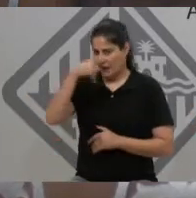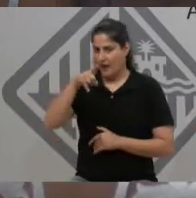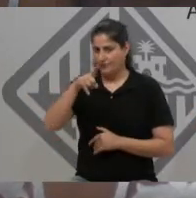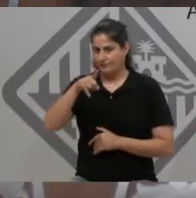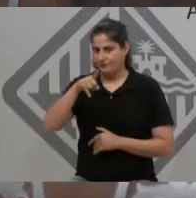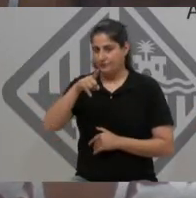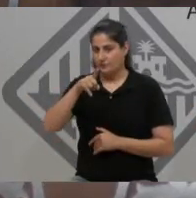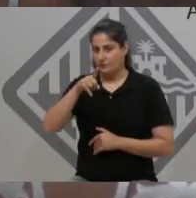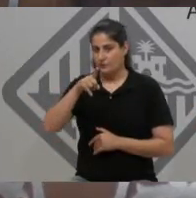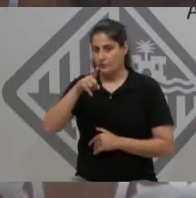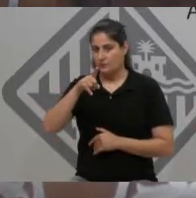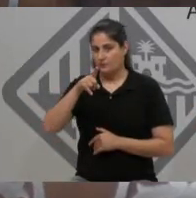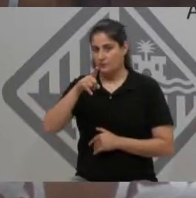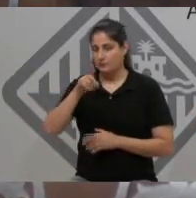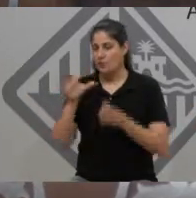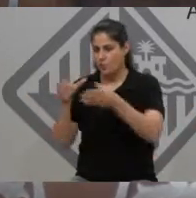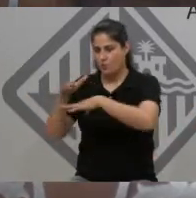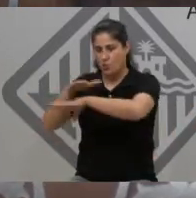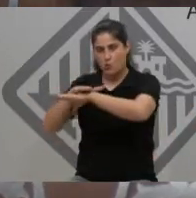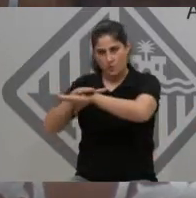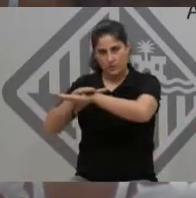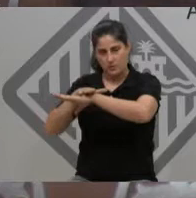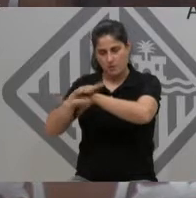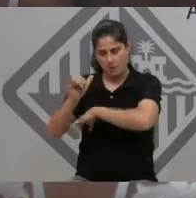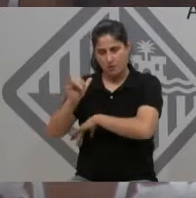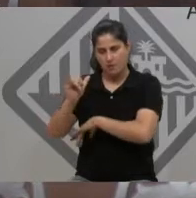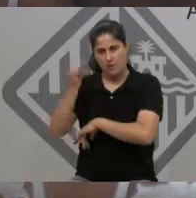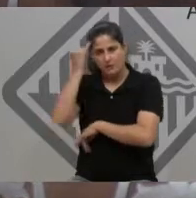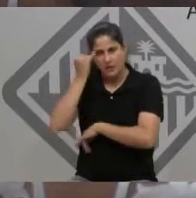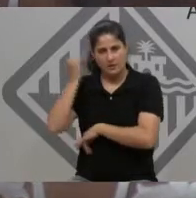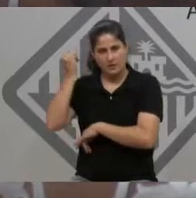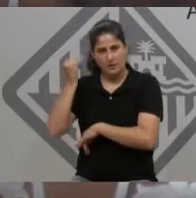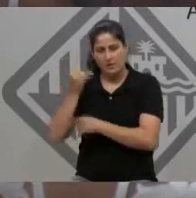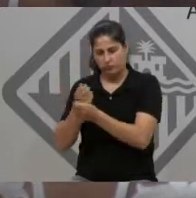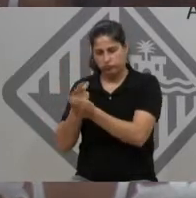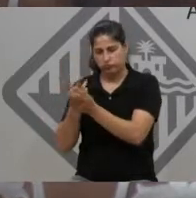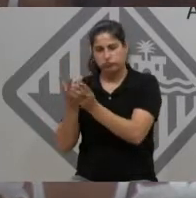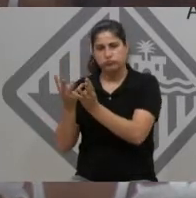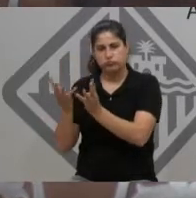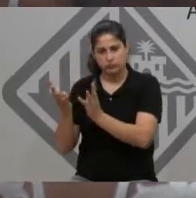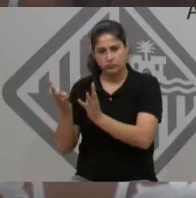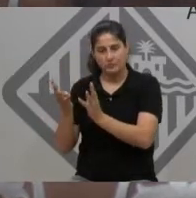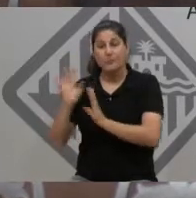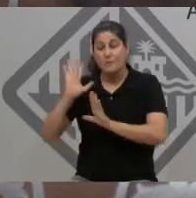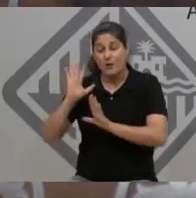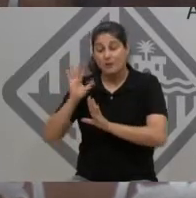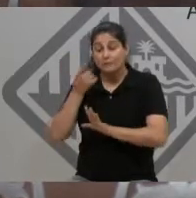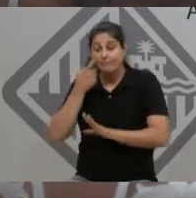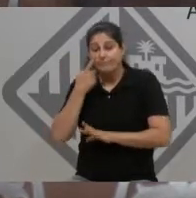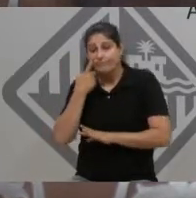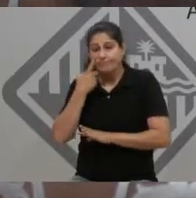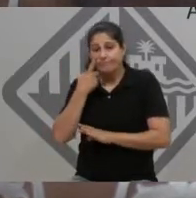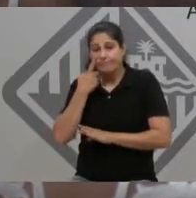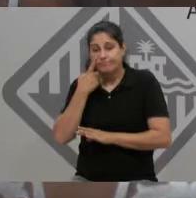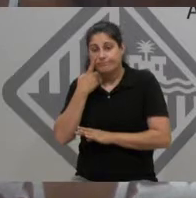que por parte del equipo de gobierno ya se llevan iniciativas en este tema, pero estamos viendo que